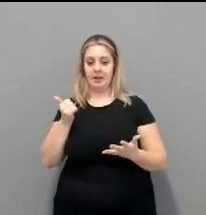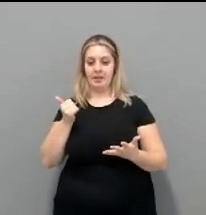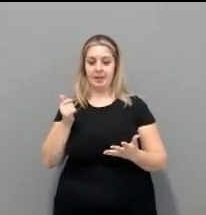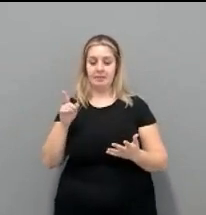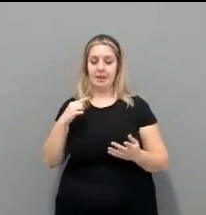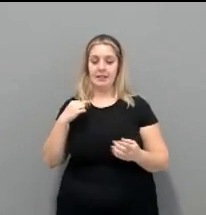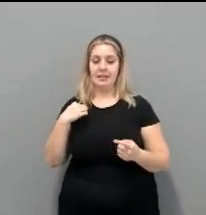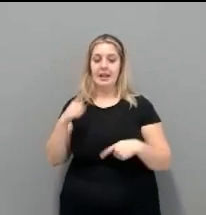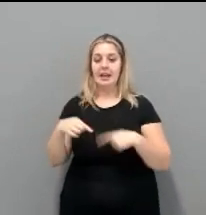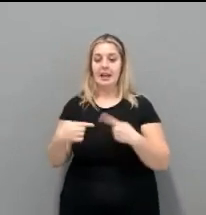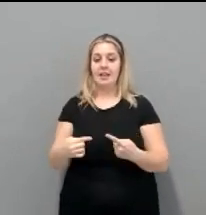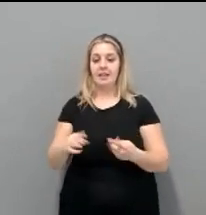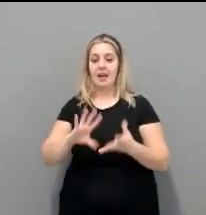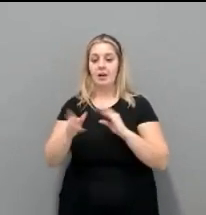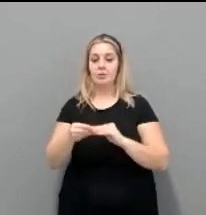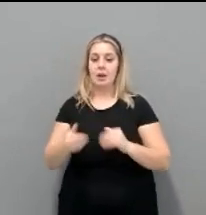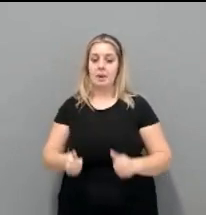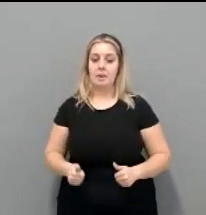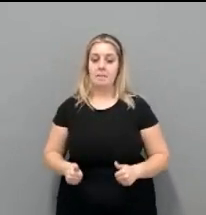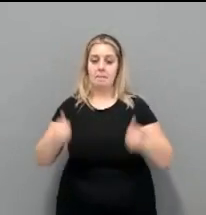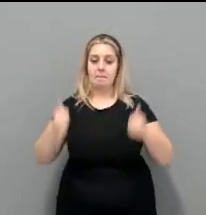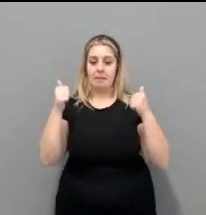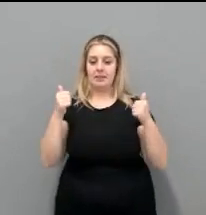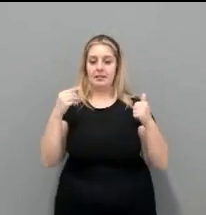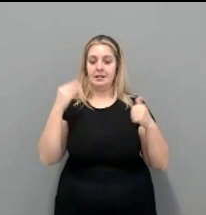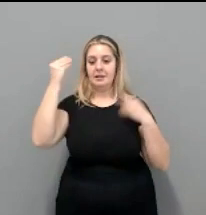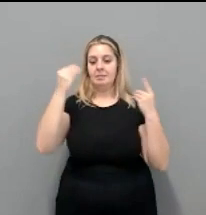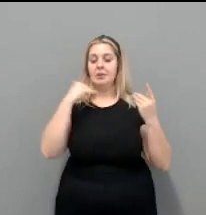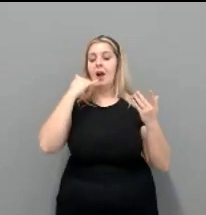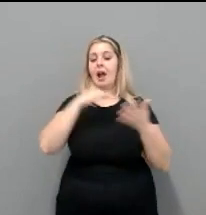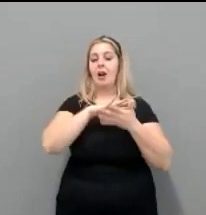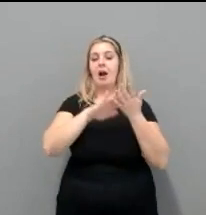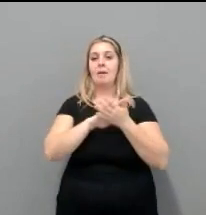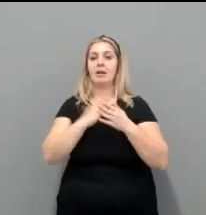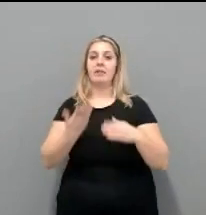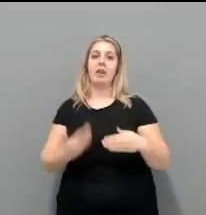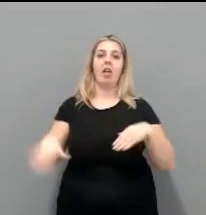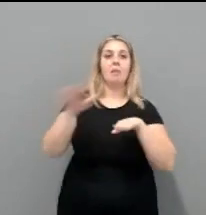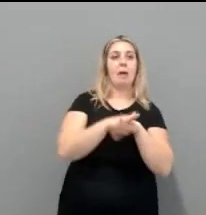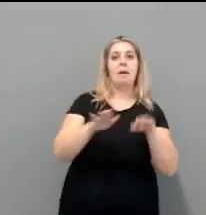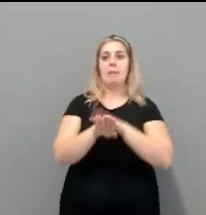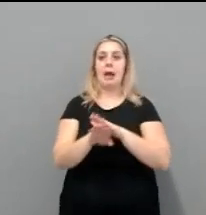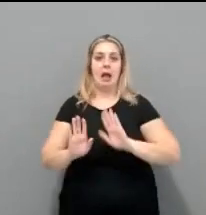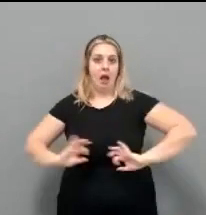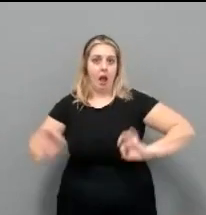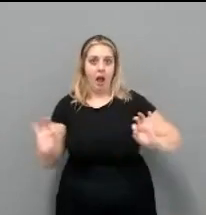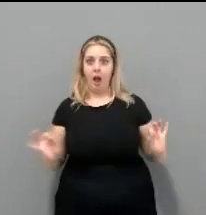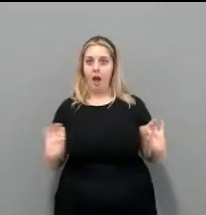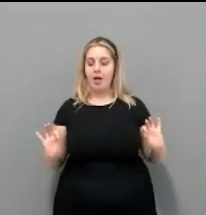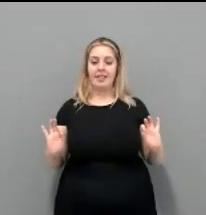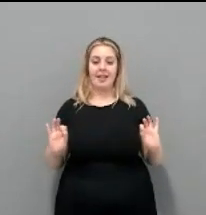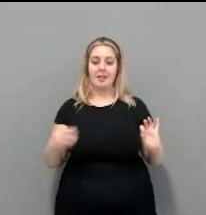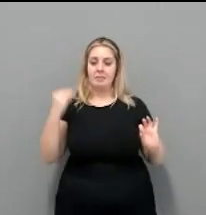día más ajustadas. Yo creo que no se trata de pisar a nadie y que todos tenemos un valor